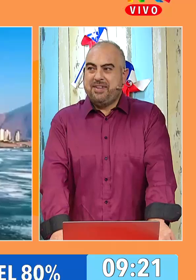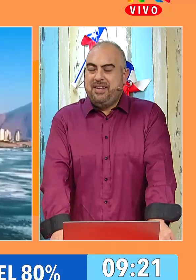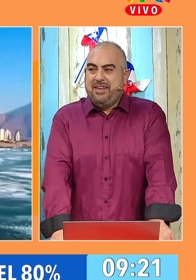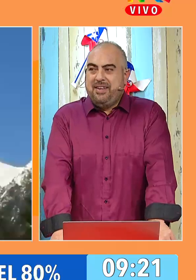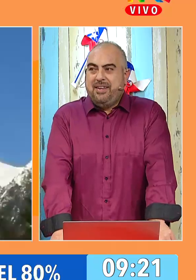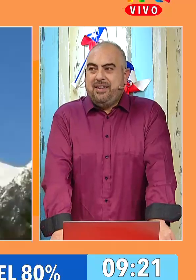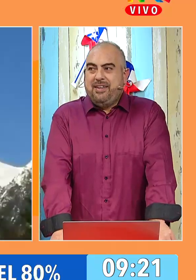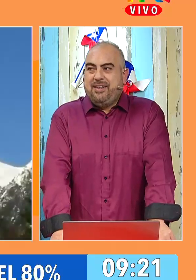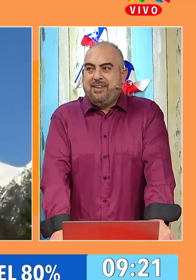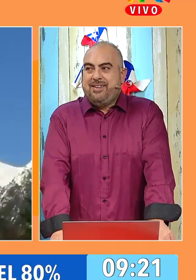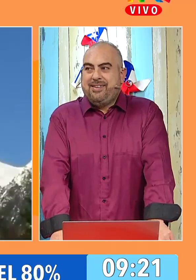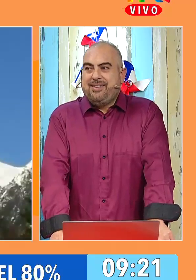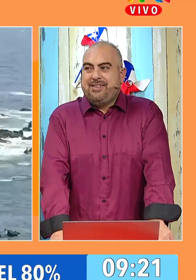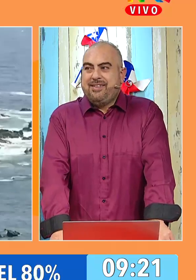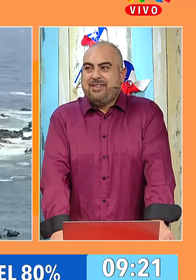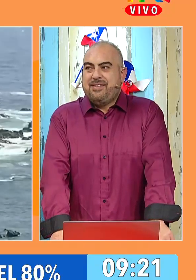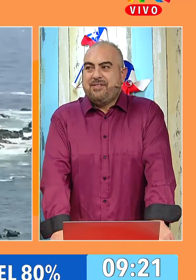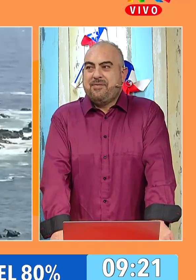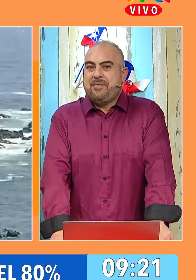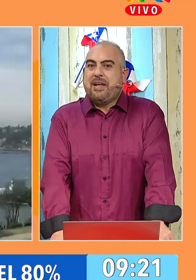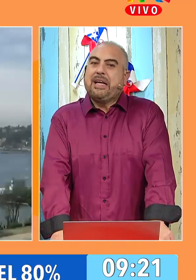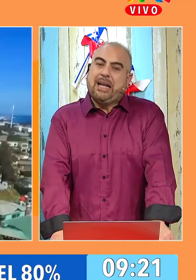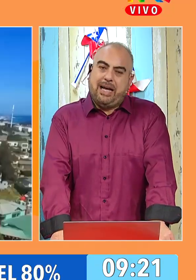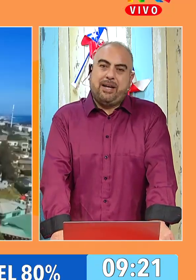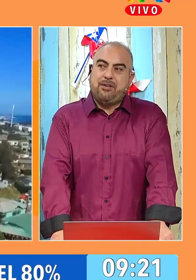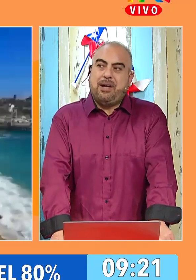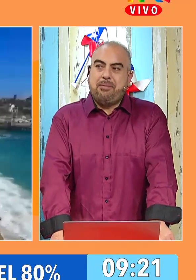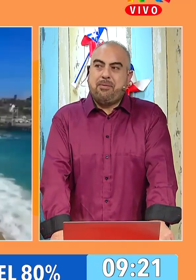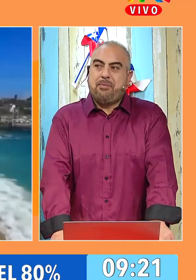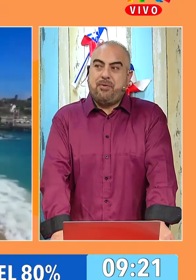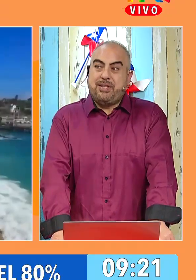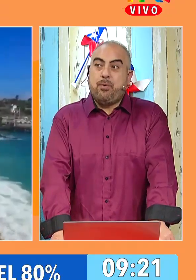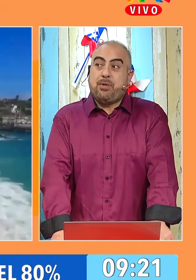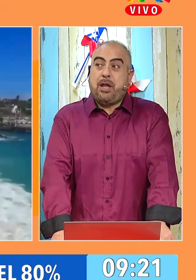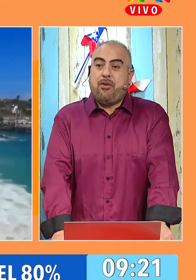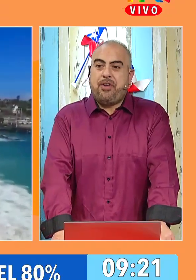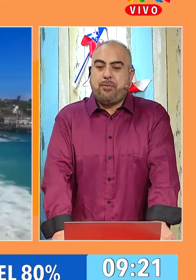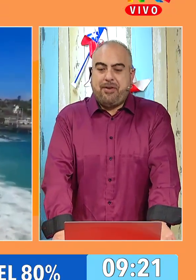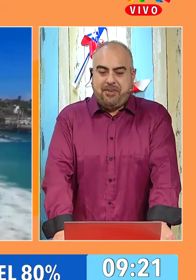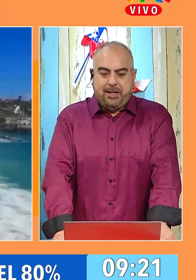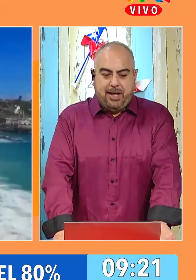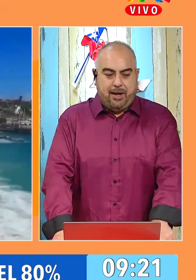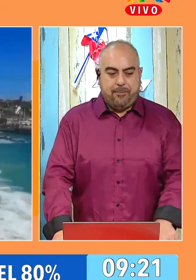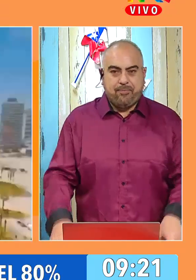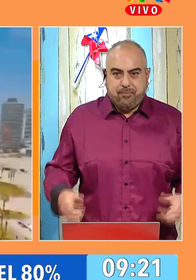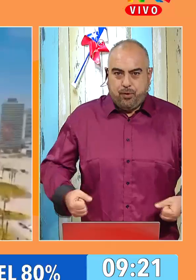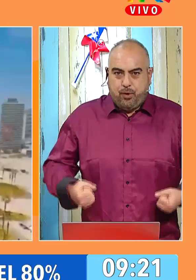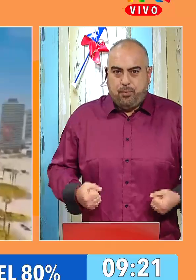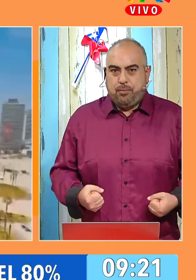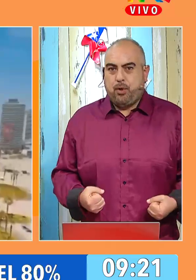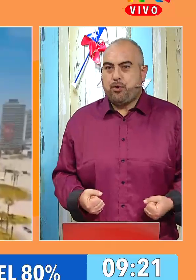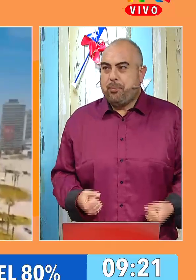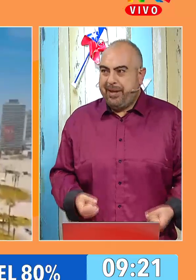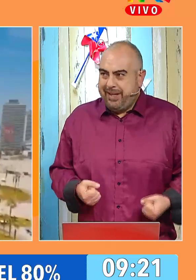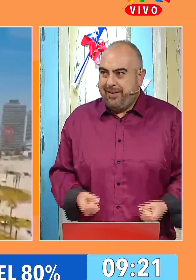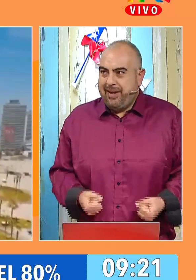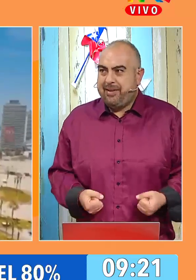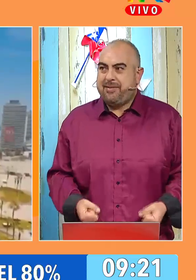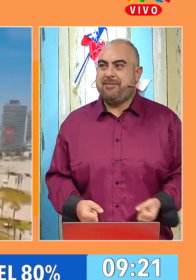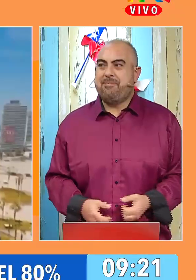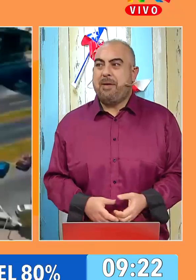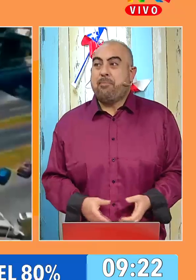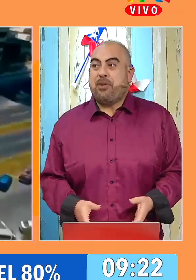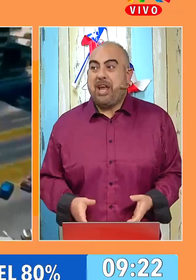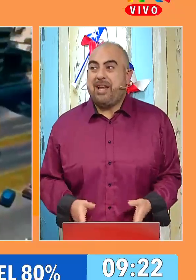de conocer esta fiesta? ¿Alguna otra parte? Claro. A me hubiese gustado ver una fiesta costumbrista